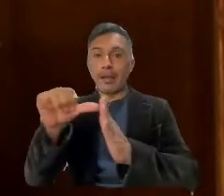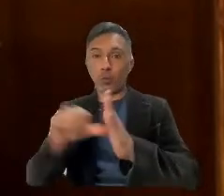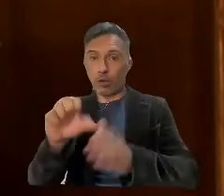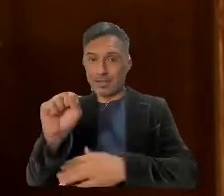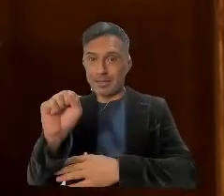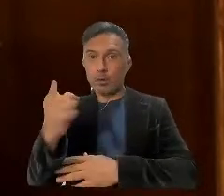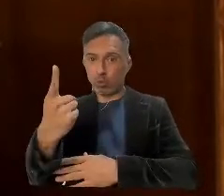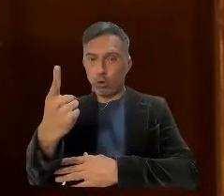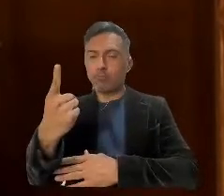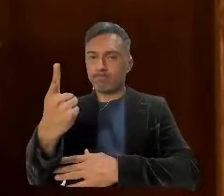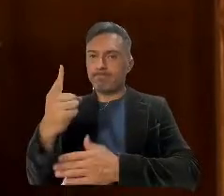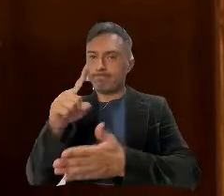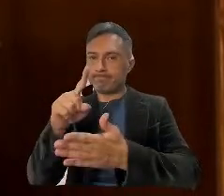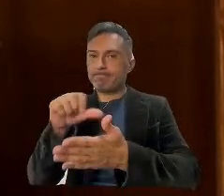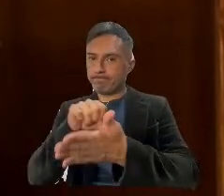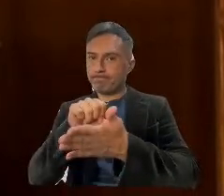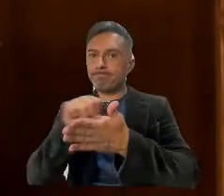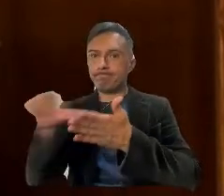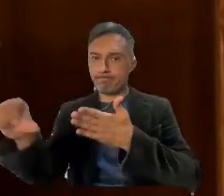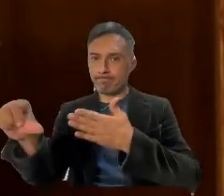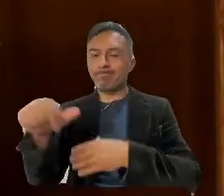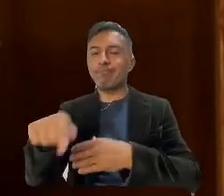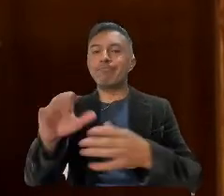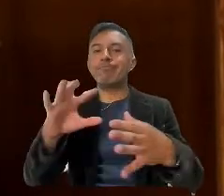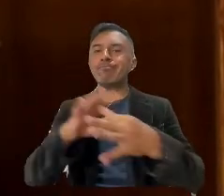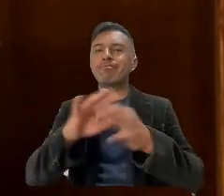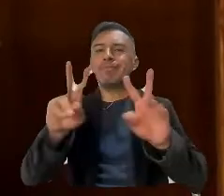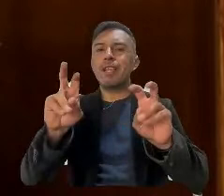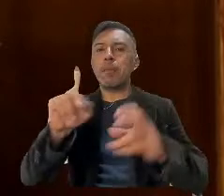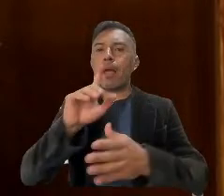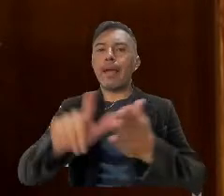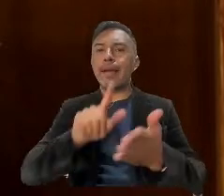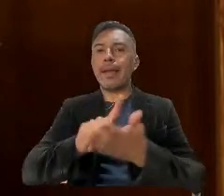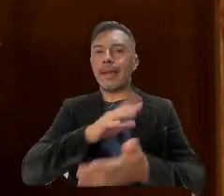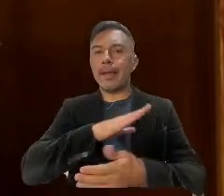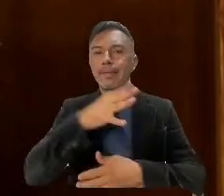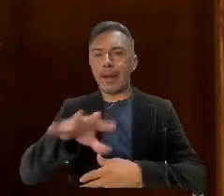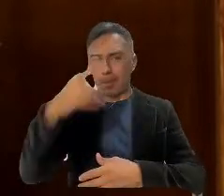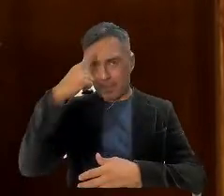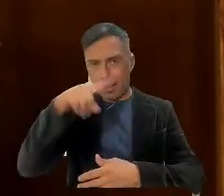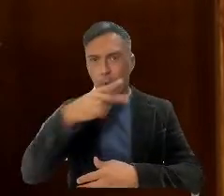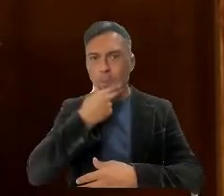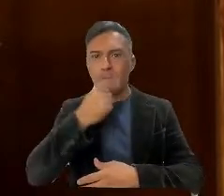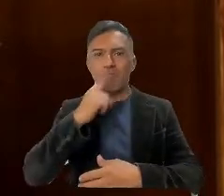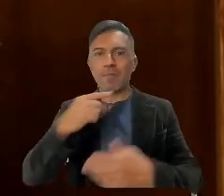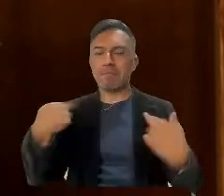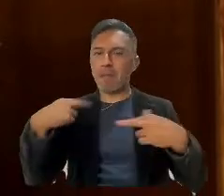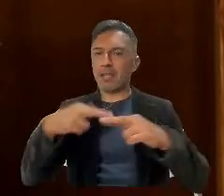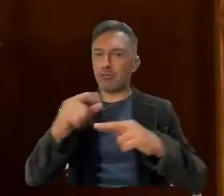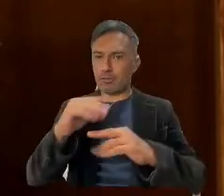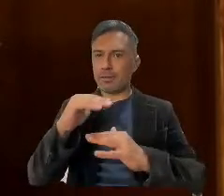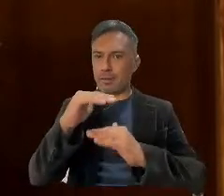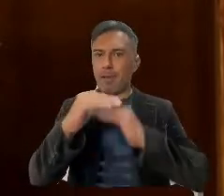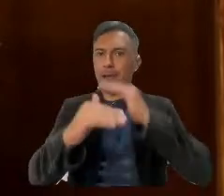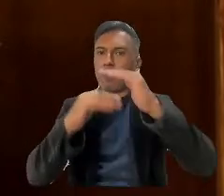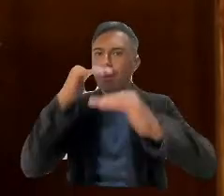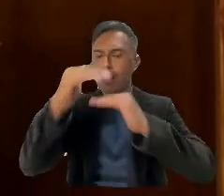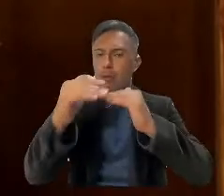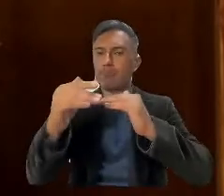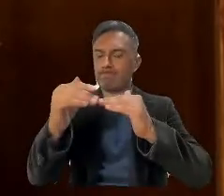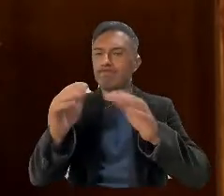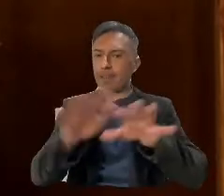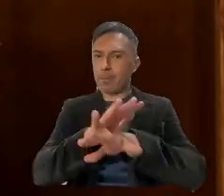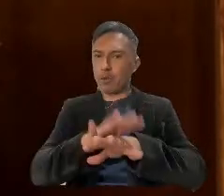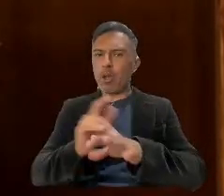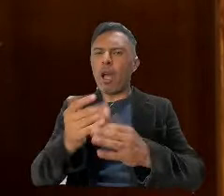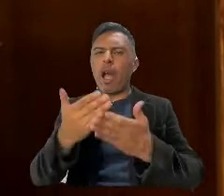61 de la Ley General del Sistema para la Carrera de las Maestras y los Maestros para quedar como sigue.